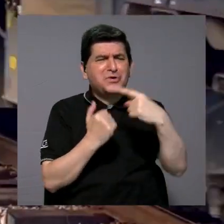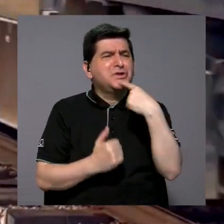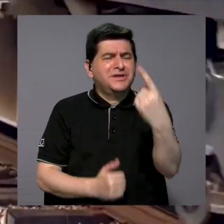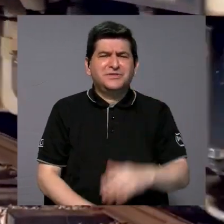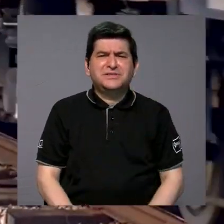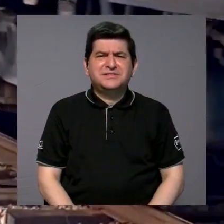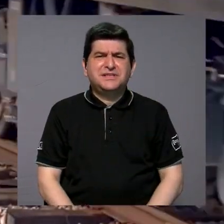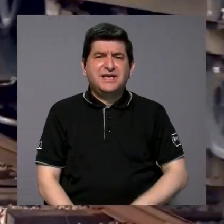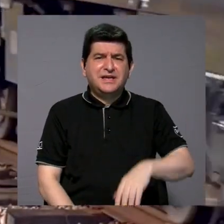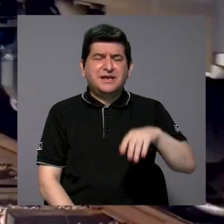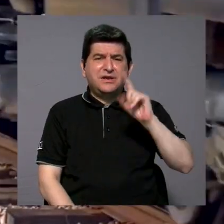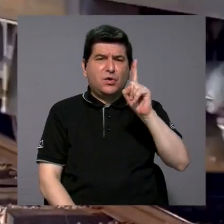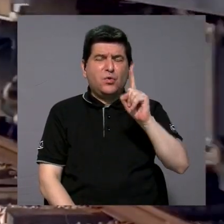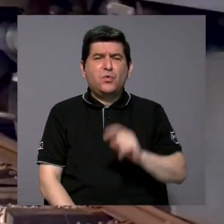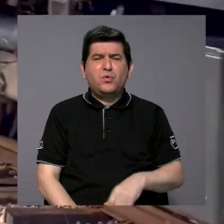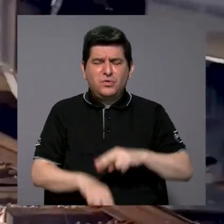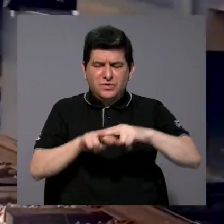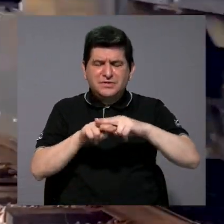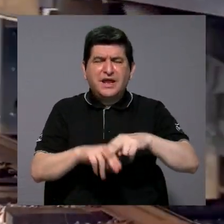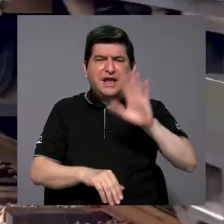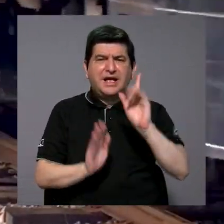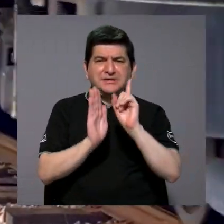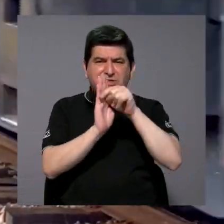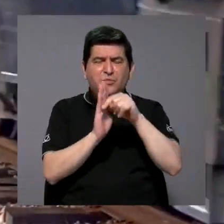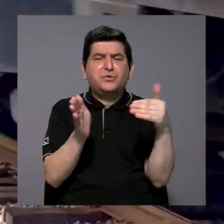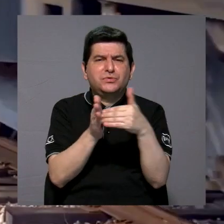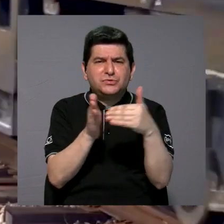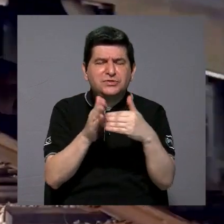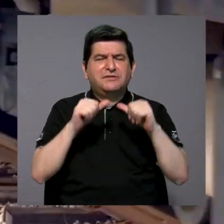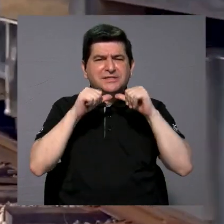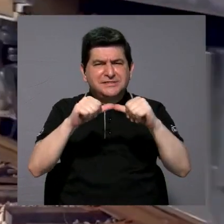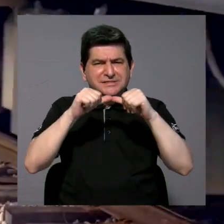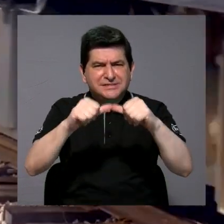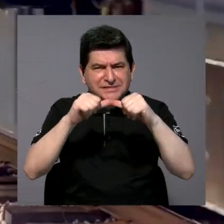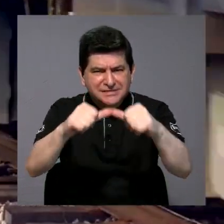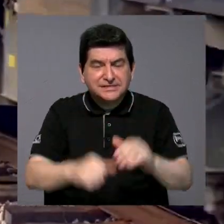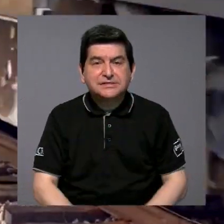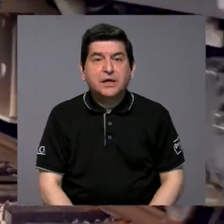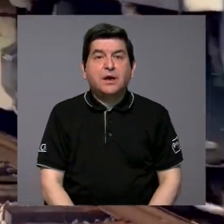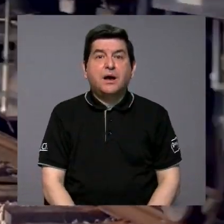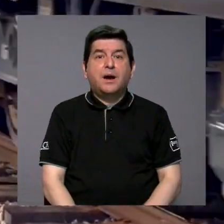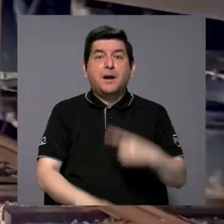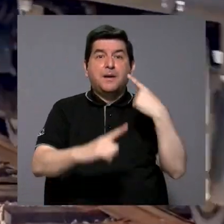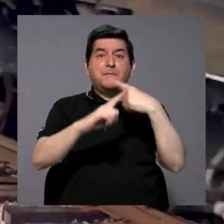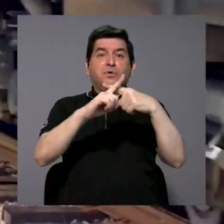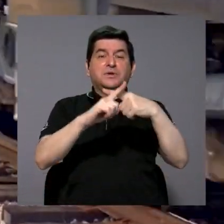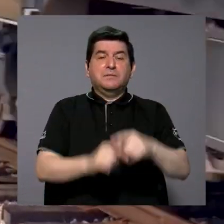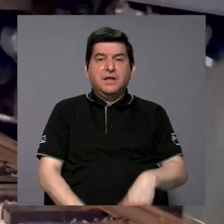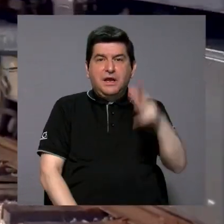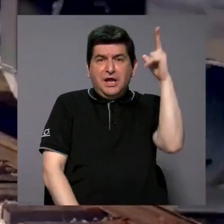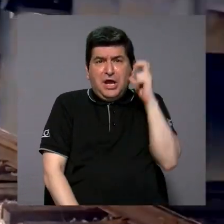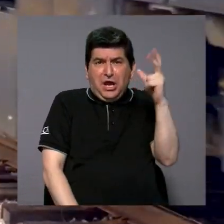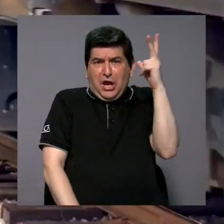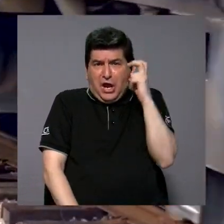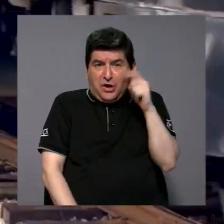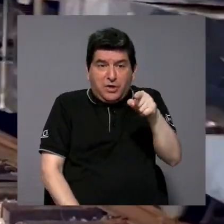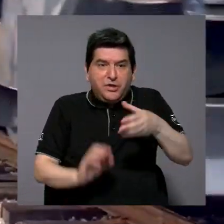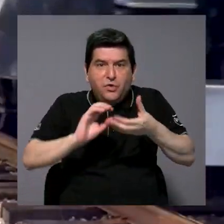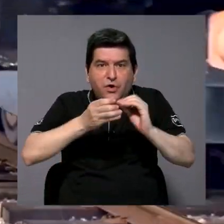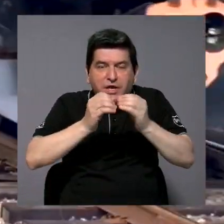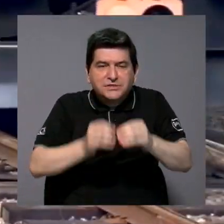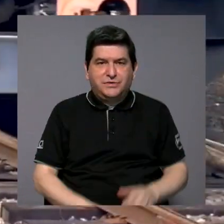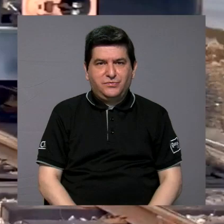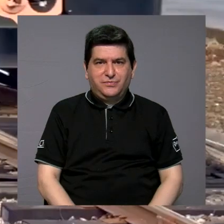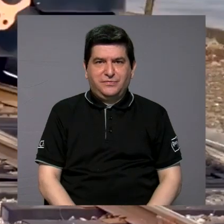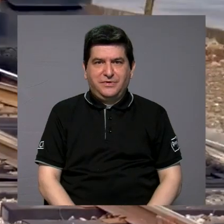hacer un tren cada 5 minutos. Bueno, multiplique entonces el nivel de ruido por esa cantidad.